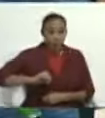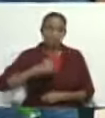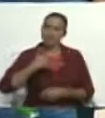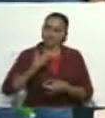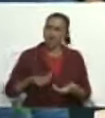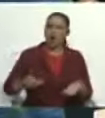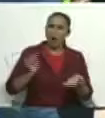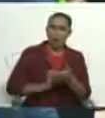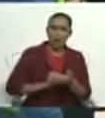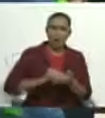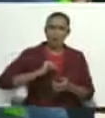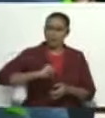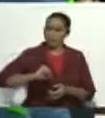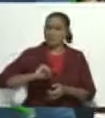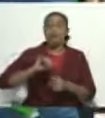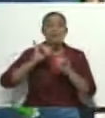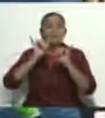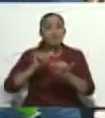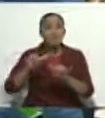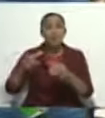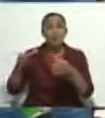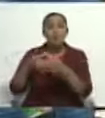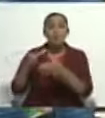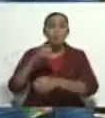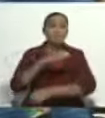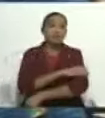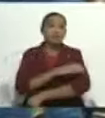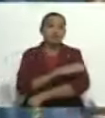Esa es la oposición manipuladora,